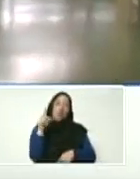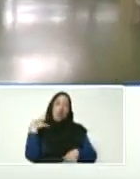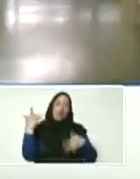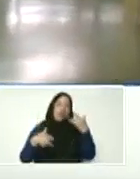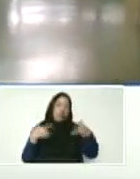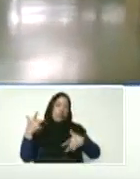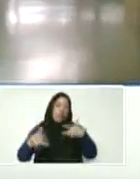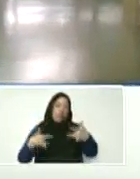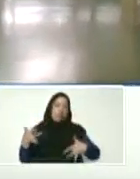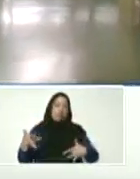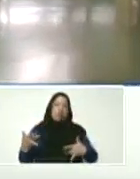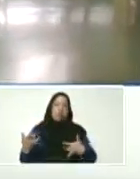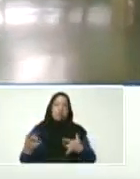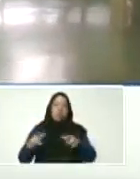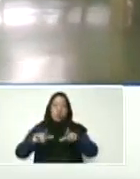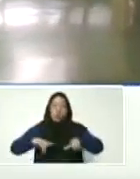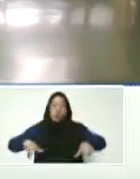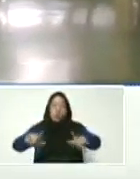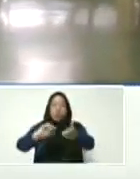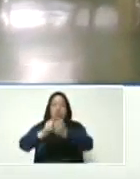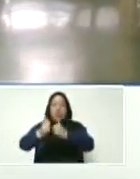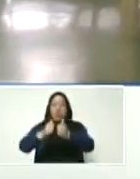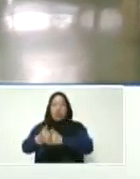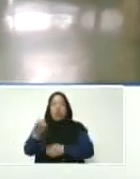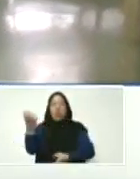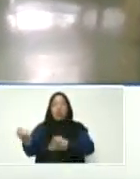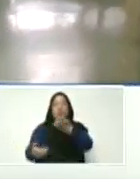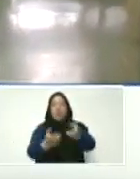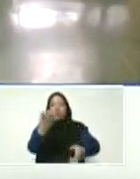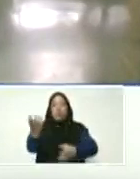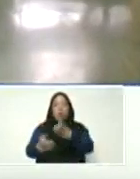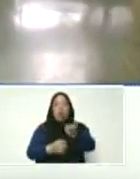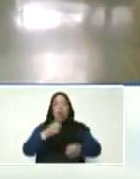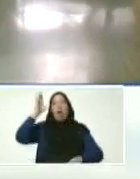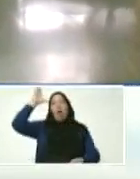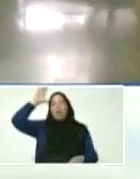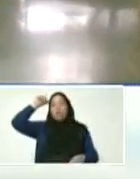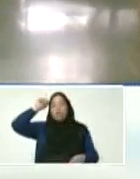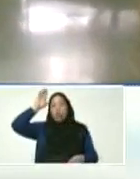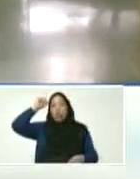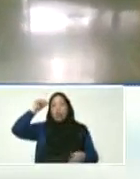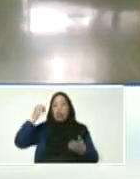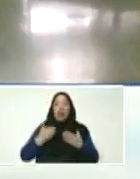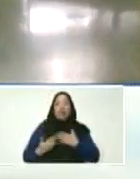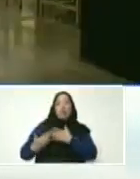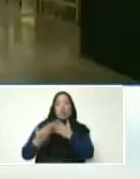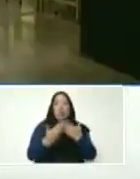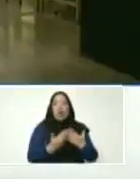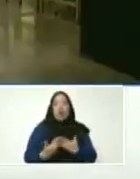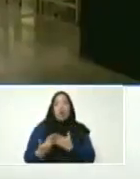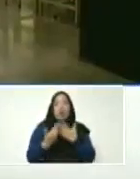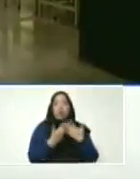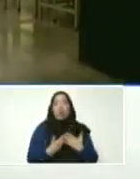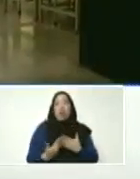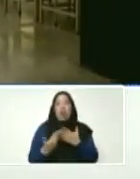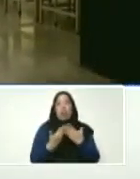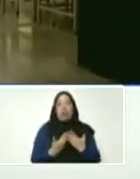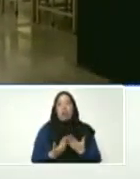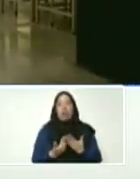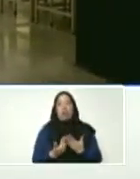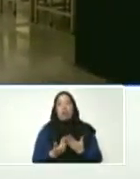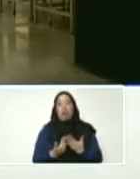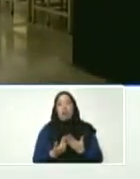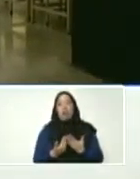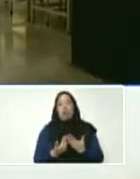actividad, recuperar la cancha, recuperar la cocina, recuperar un baño. Y le tocaba a los estudiantes, Alejandra, a